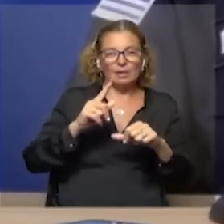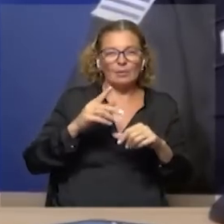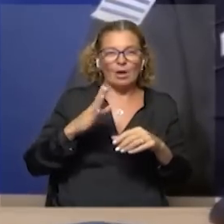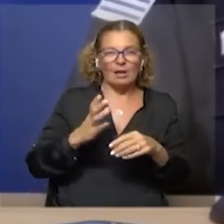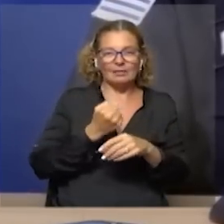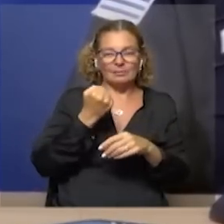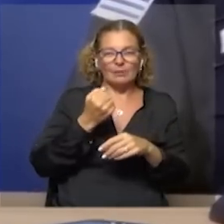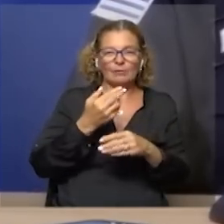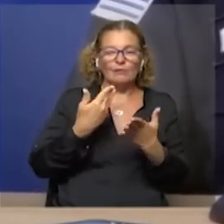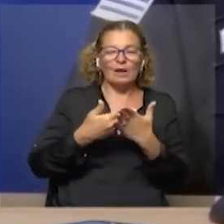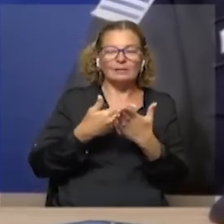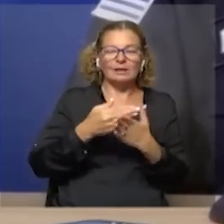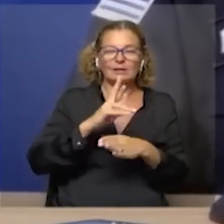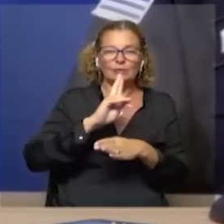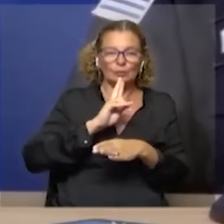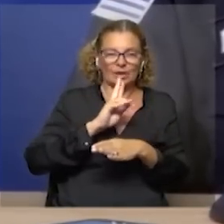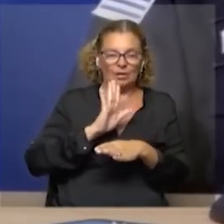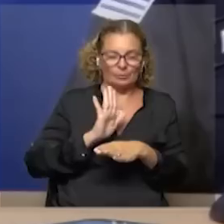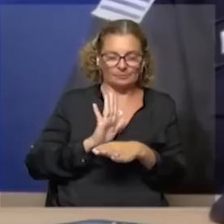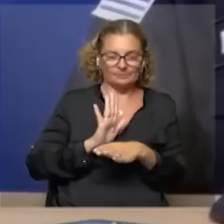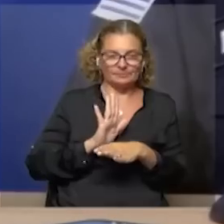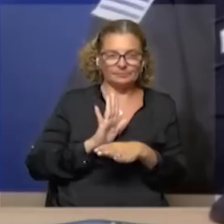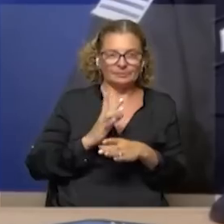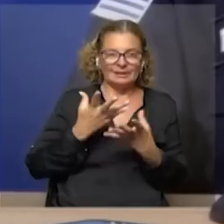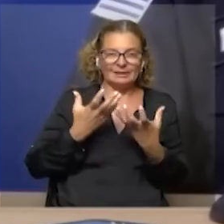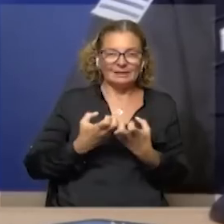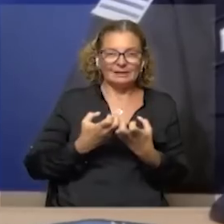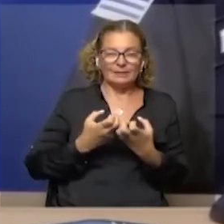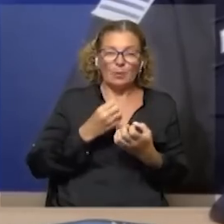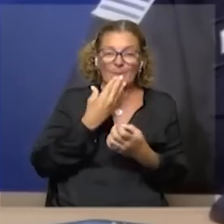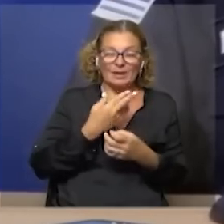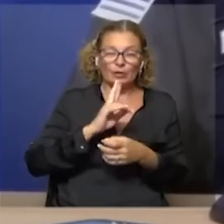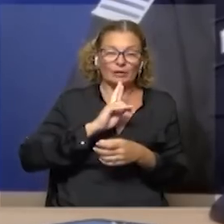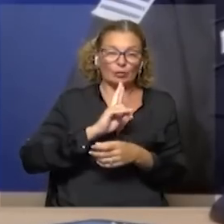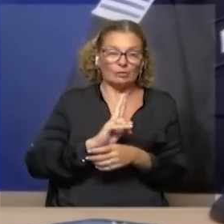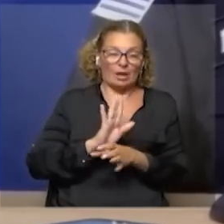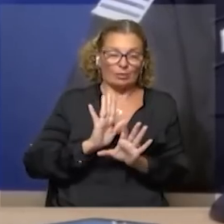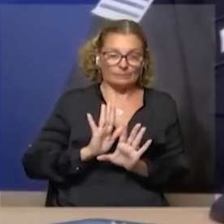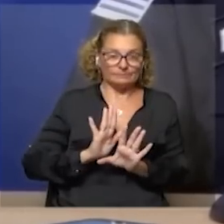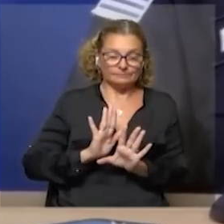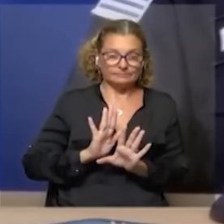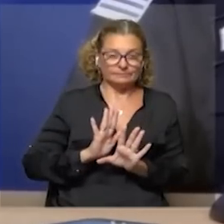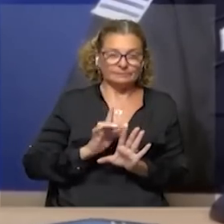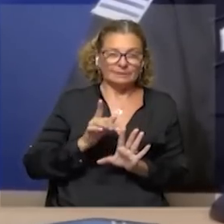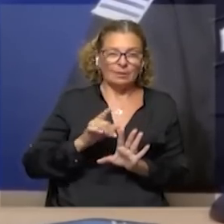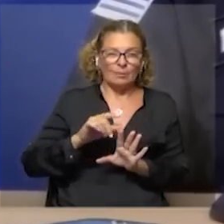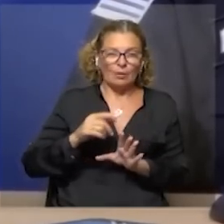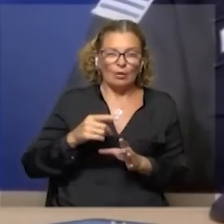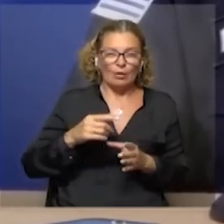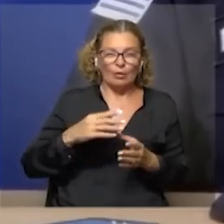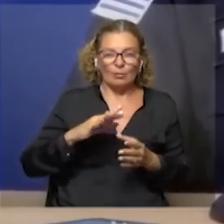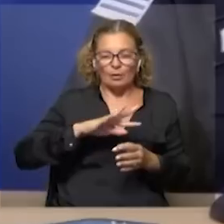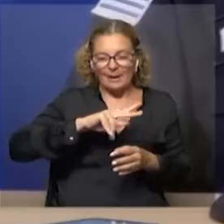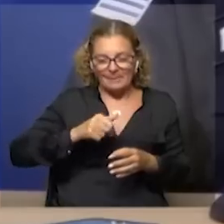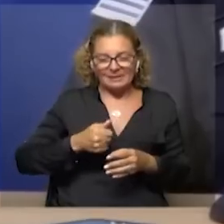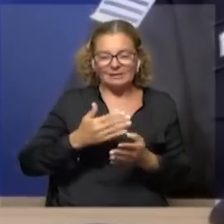todavía con los resultados que estamos teniendo queremos mejores resultados en cuanto abatir la